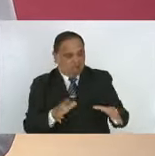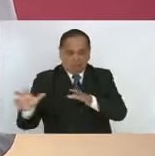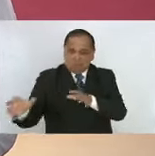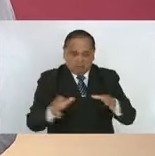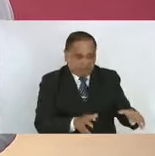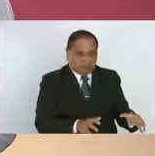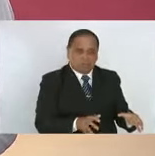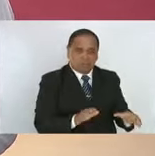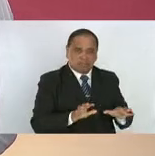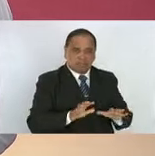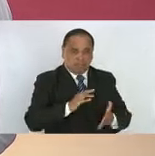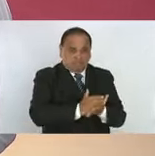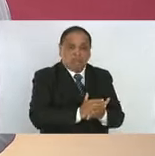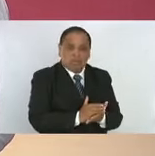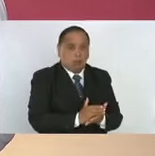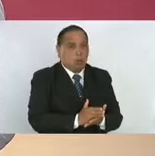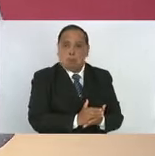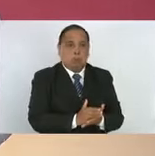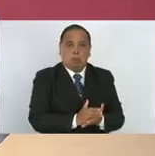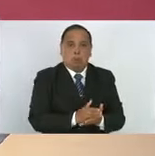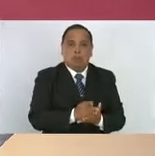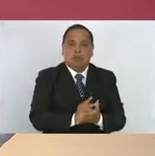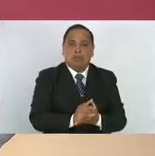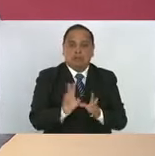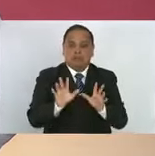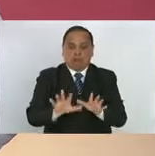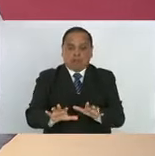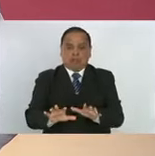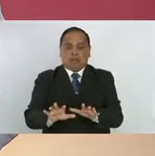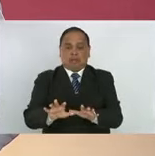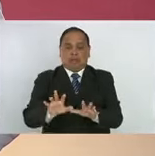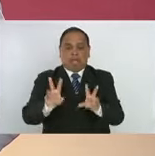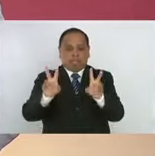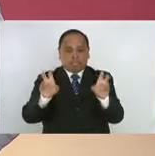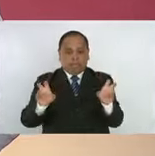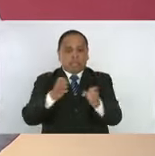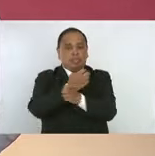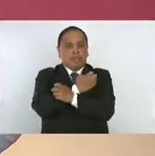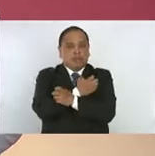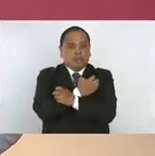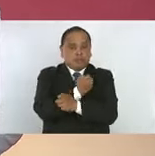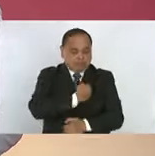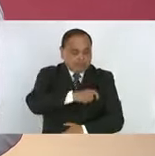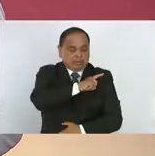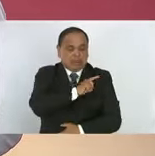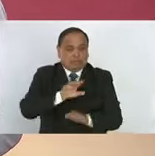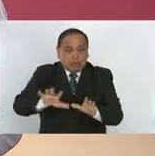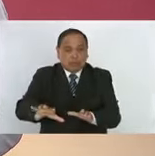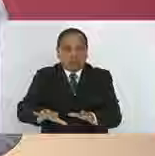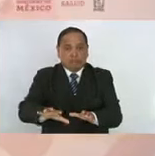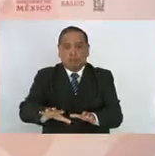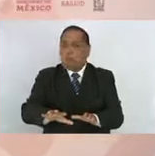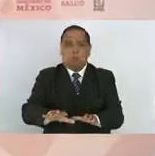en lo relacionado con la educación y con la salud.